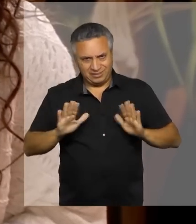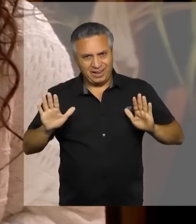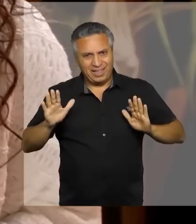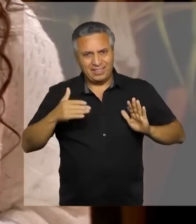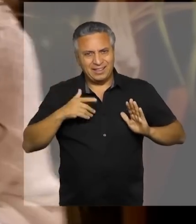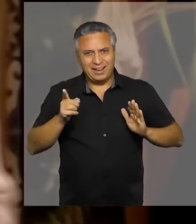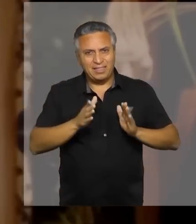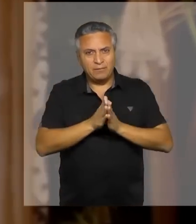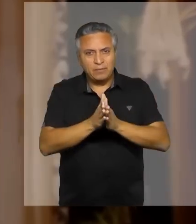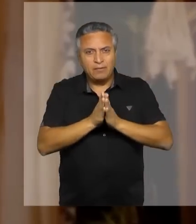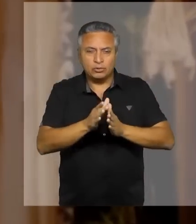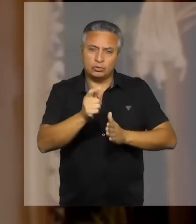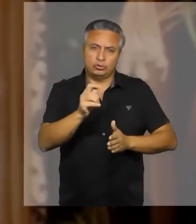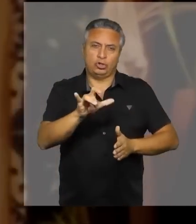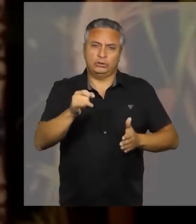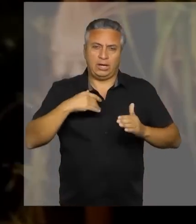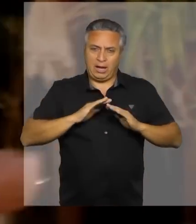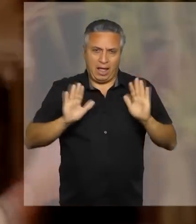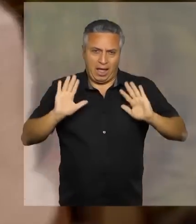Por favor, Toya.